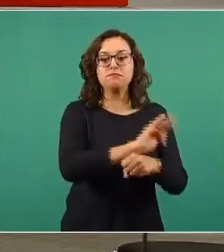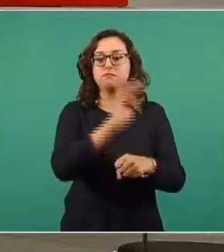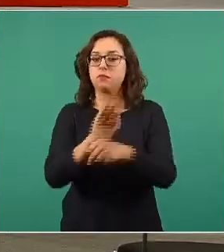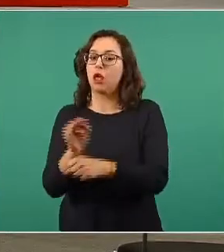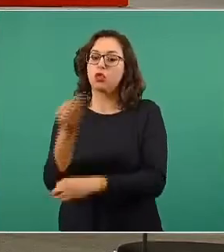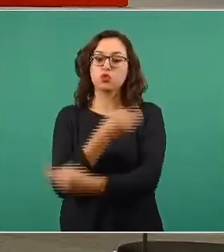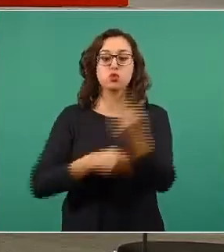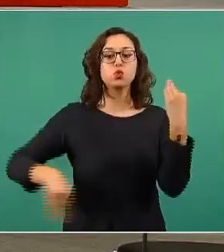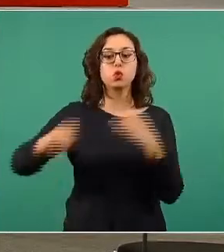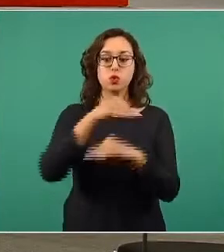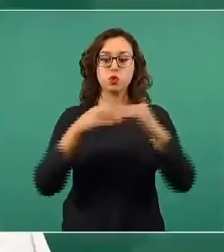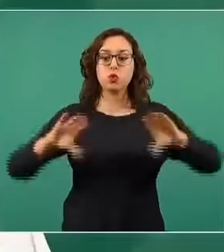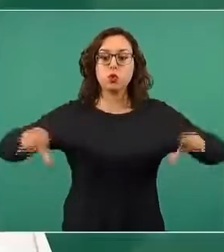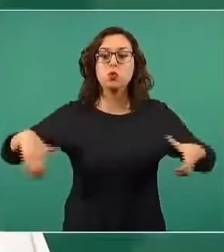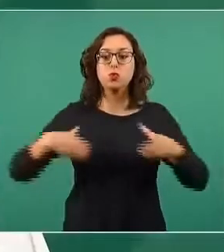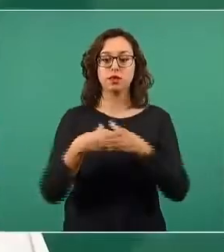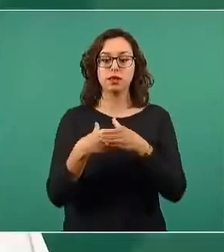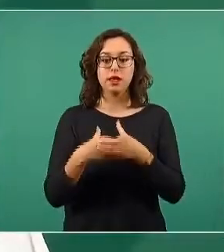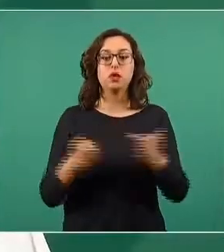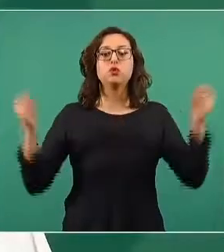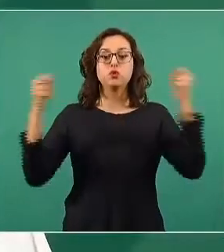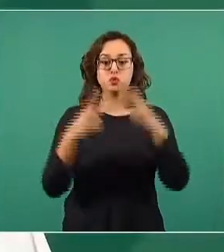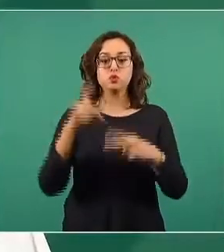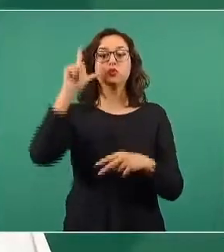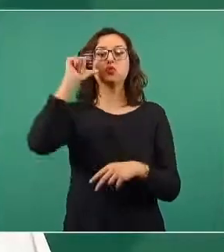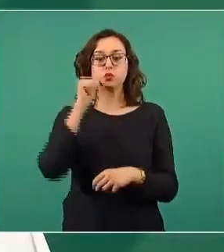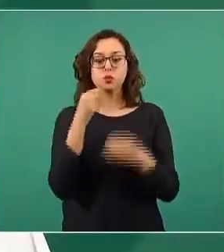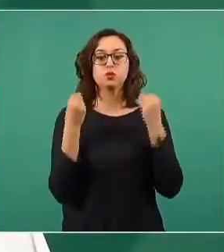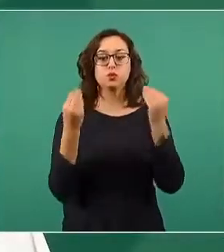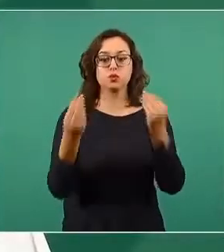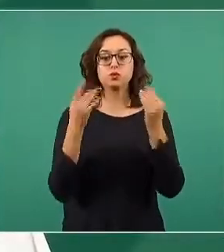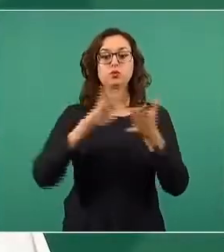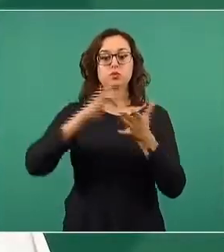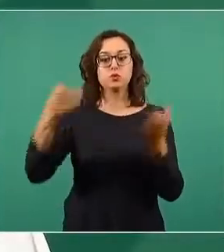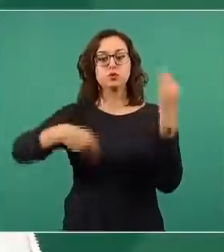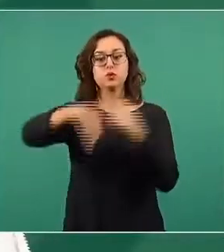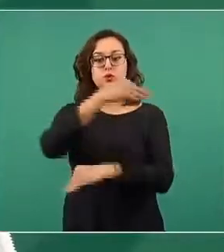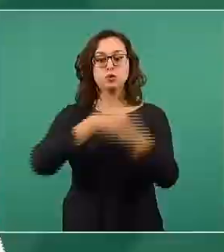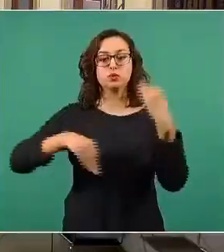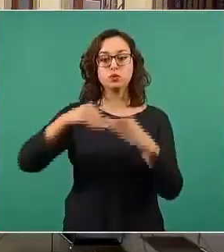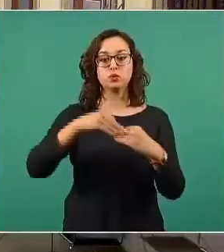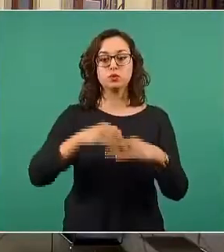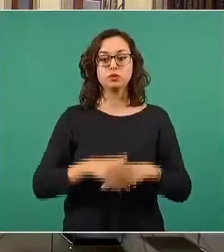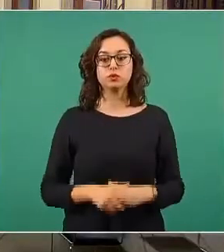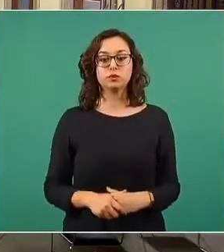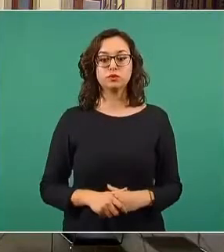general a la comunidad. Nos vemos aquí mañana. Muchas gracias a todas y todos.